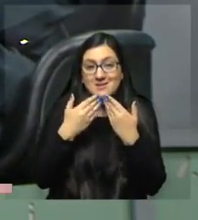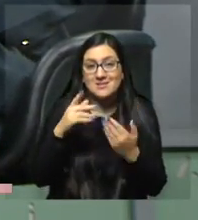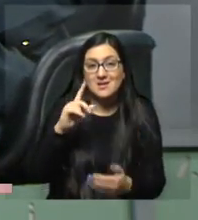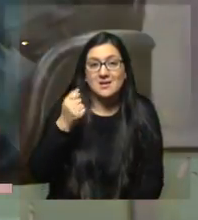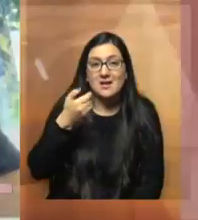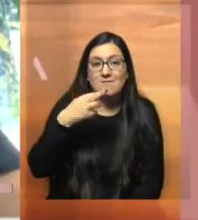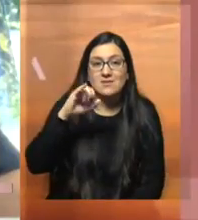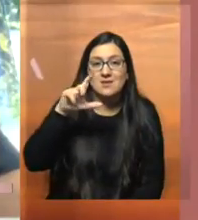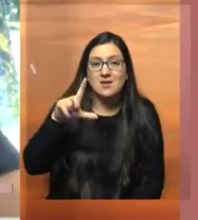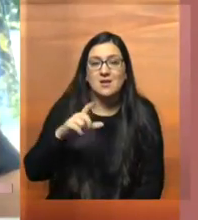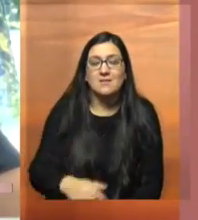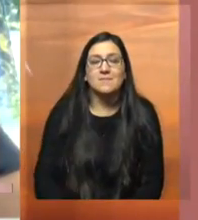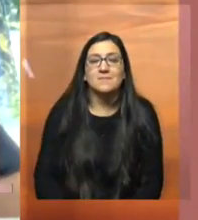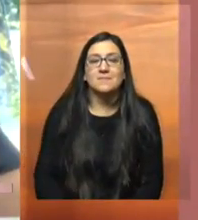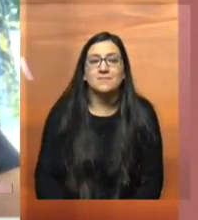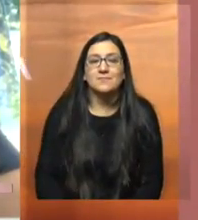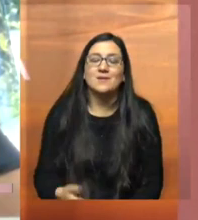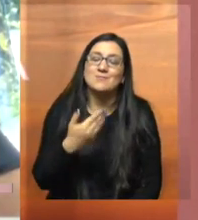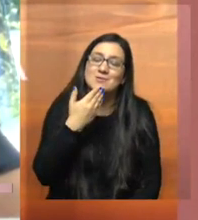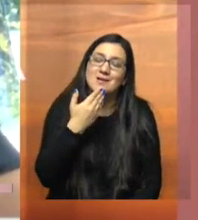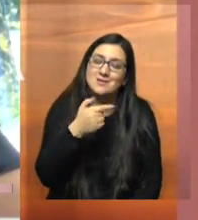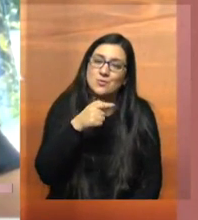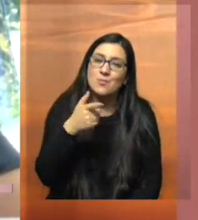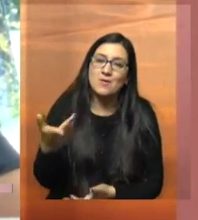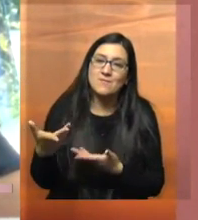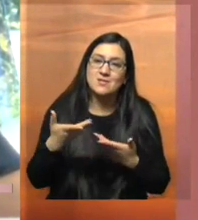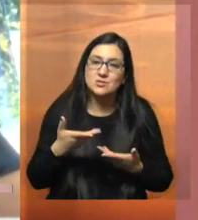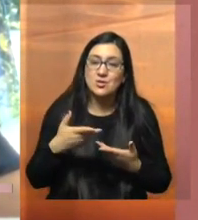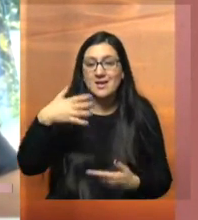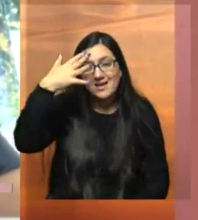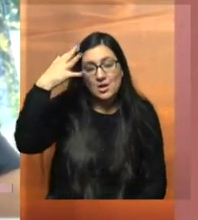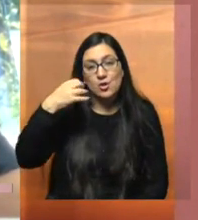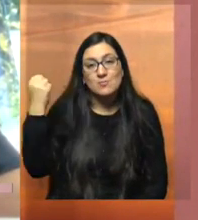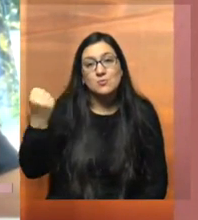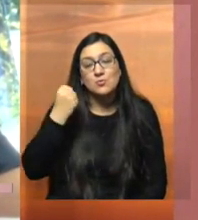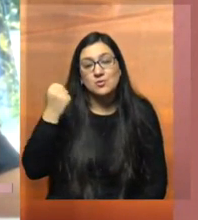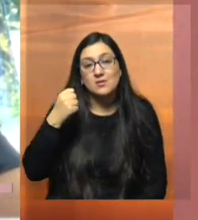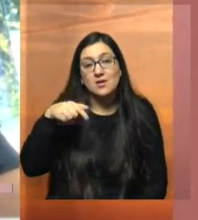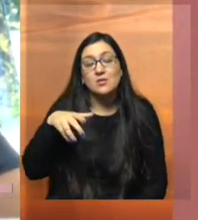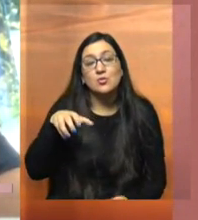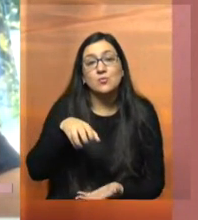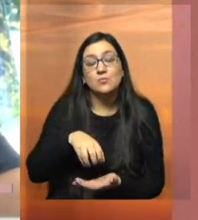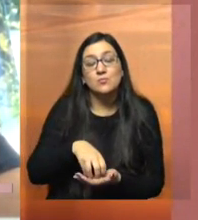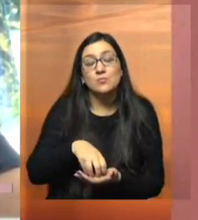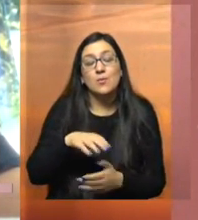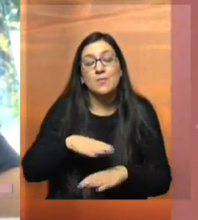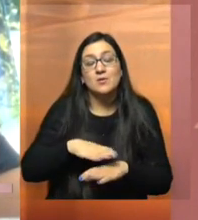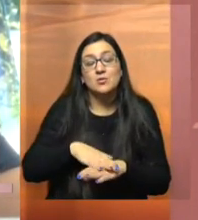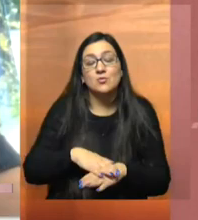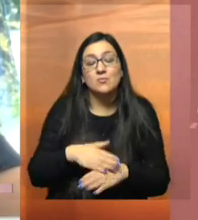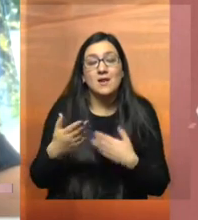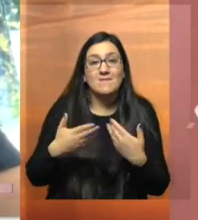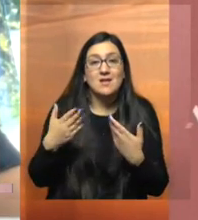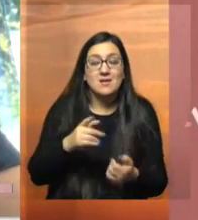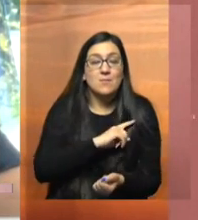allí de Colombia. Muchísimas gracias a ustedes por la invitación. Creo que es muy importante estos espacios de divulgación para, como les decía Gustavo, empoderar a la